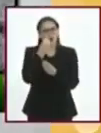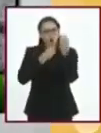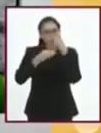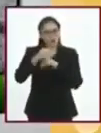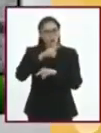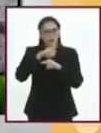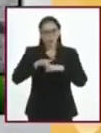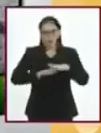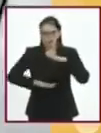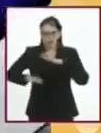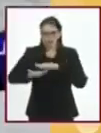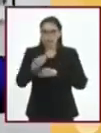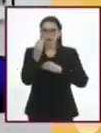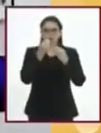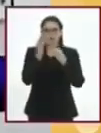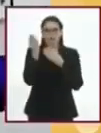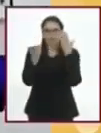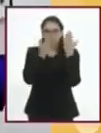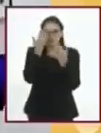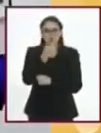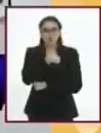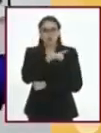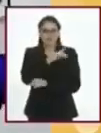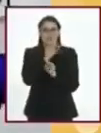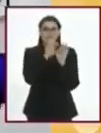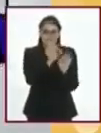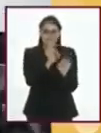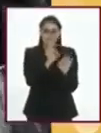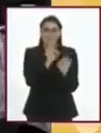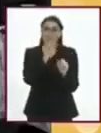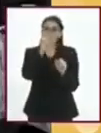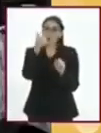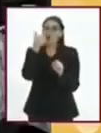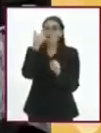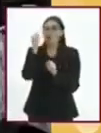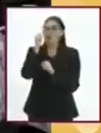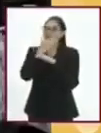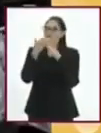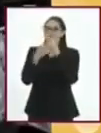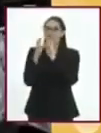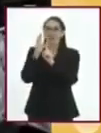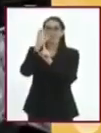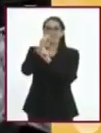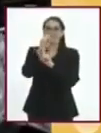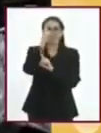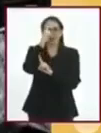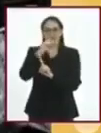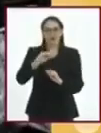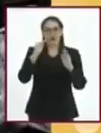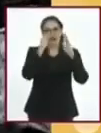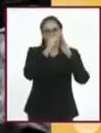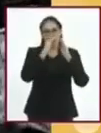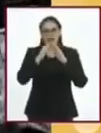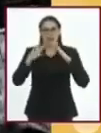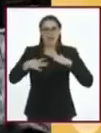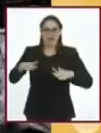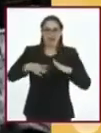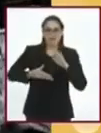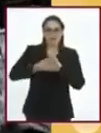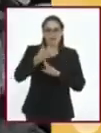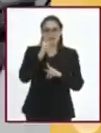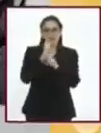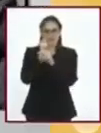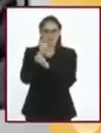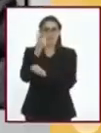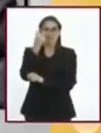alimentación, educación y salud, su ingreso no les permite alcanzar lo requerido para vivienda, vestido, calzado y transporte.